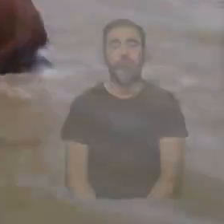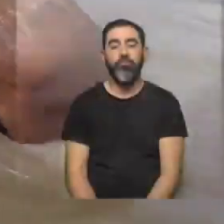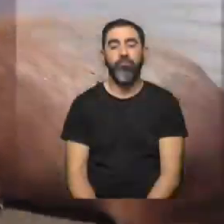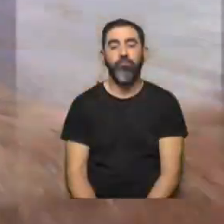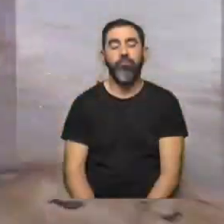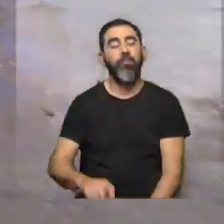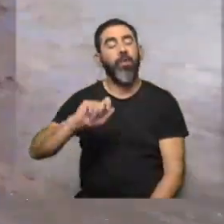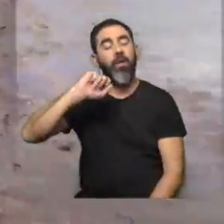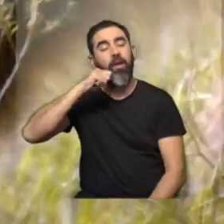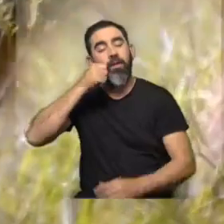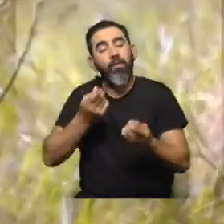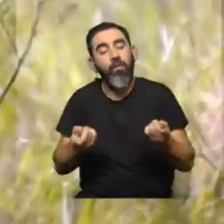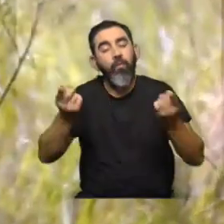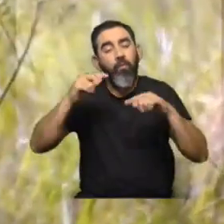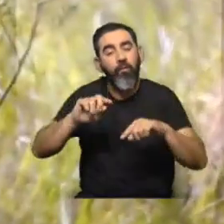Qué lindo volver a Uruguay.